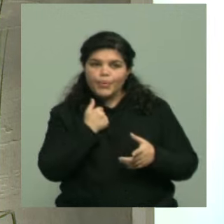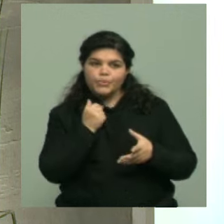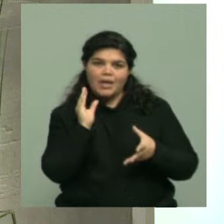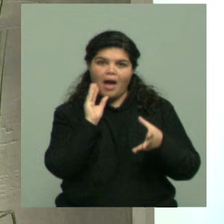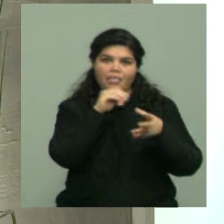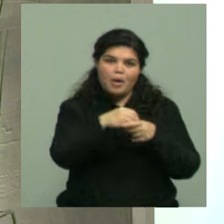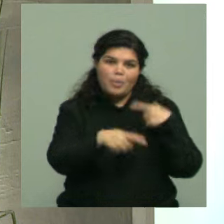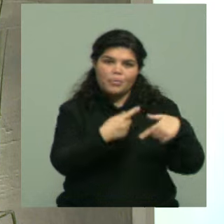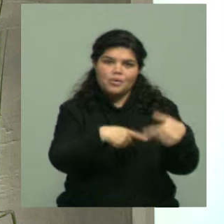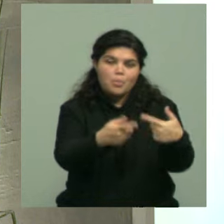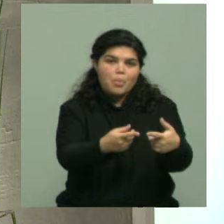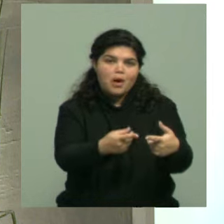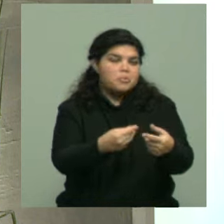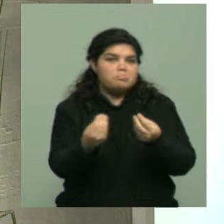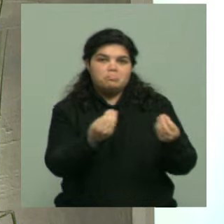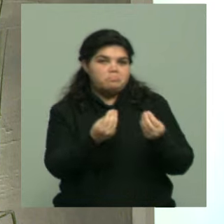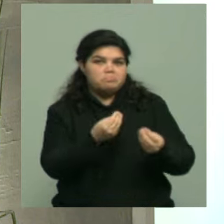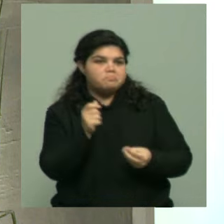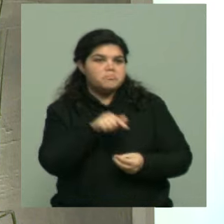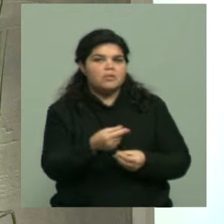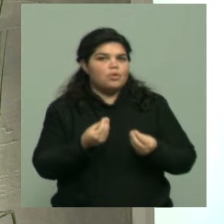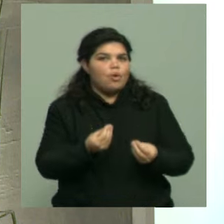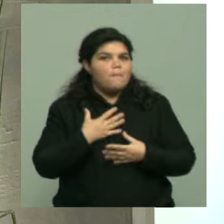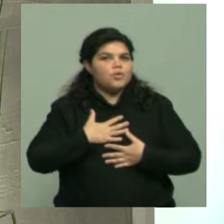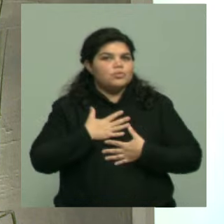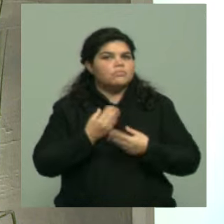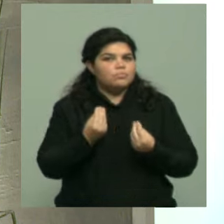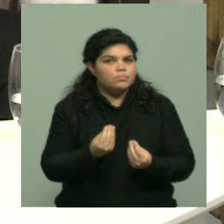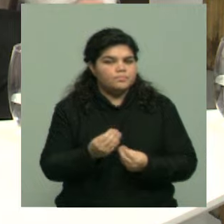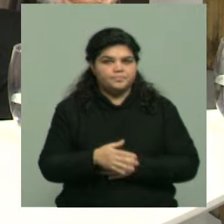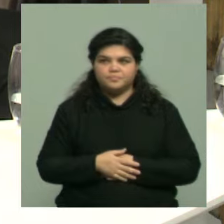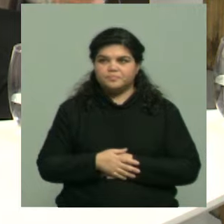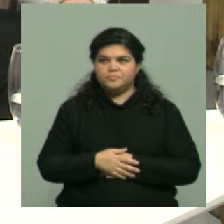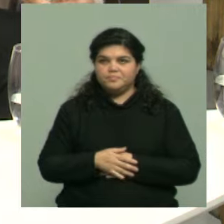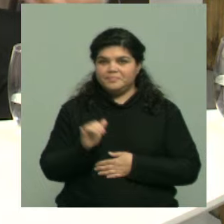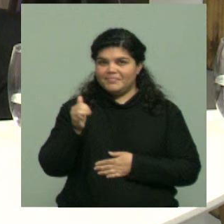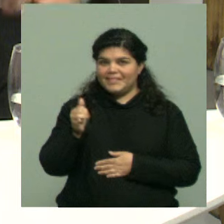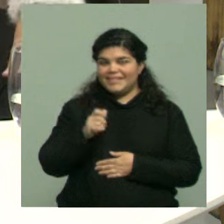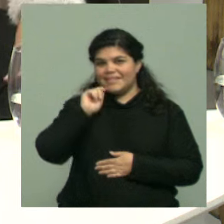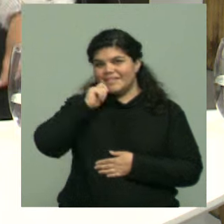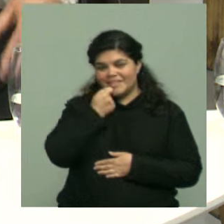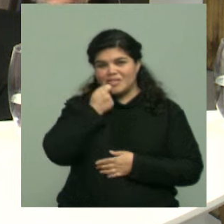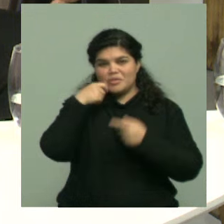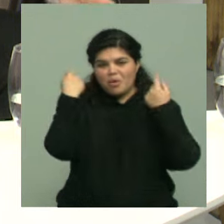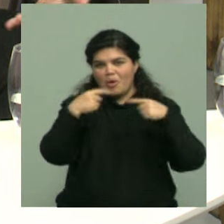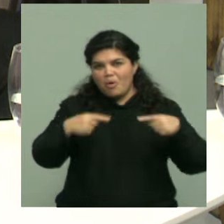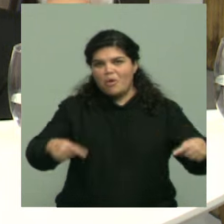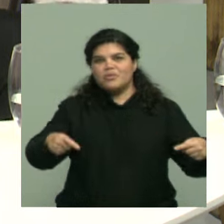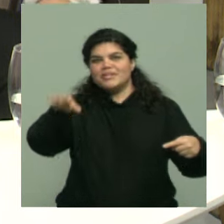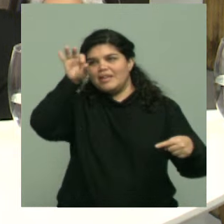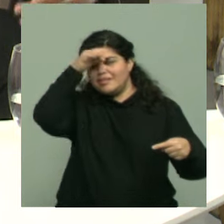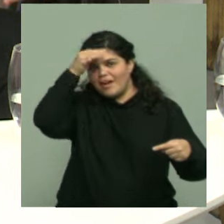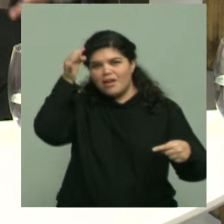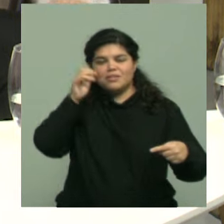¿Cómo lo ven ustedes en sí a la carrera? De la posibilidad de actuar. Sí, es lindo actuar todas las cosas. Es lindo